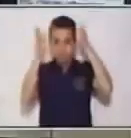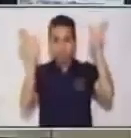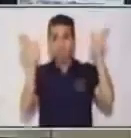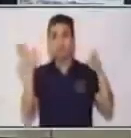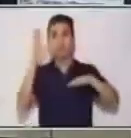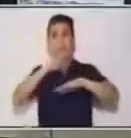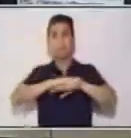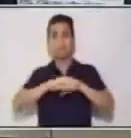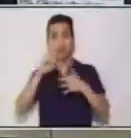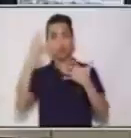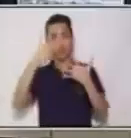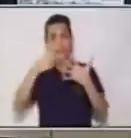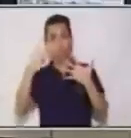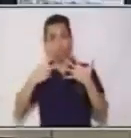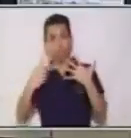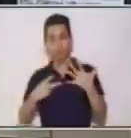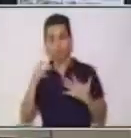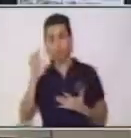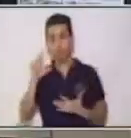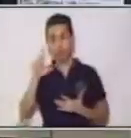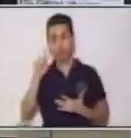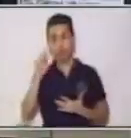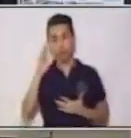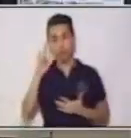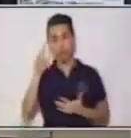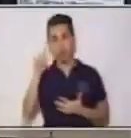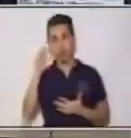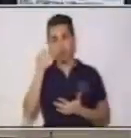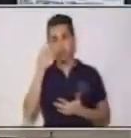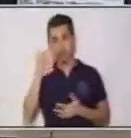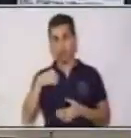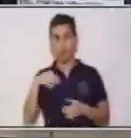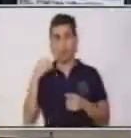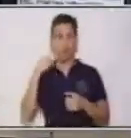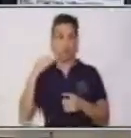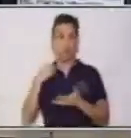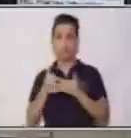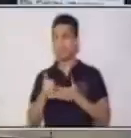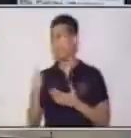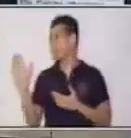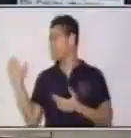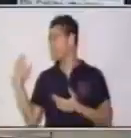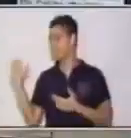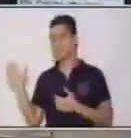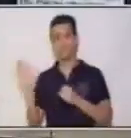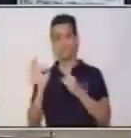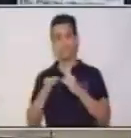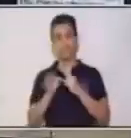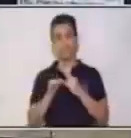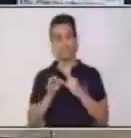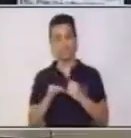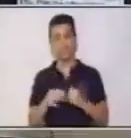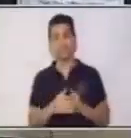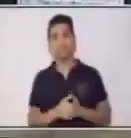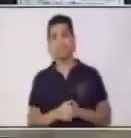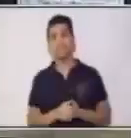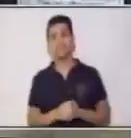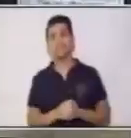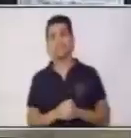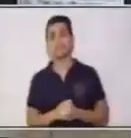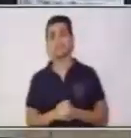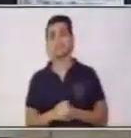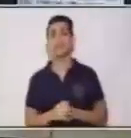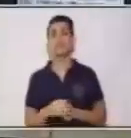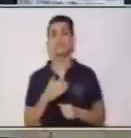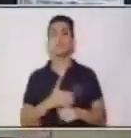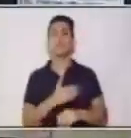vocabulario. Hoy en la interpretación de lengua de señas nos acompaña Mauricio. Hola Mauricio. Antes de empezar,